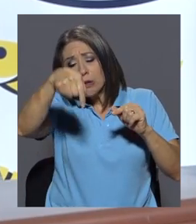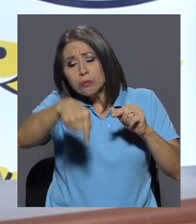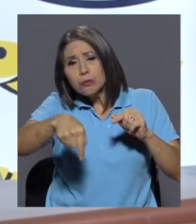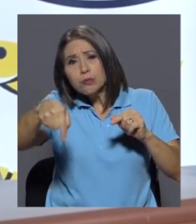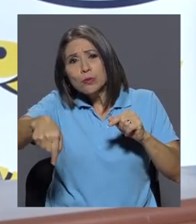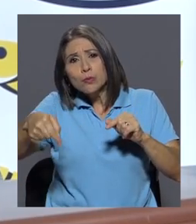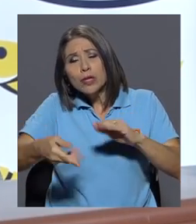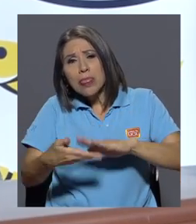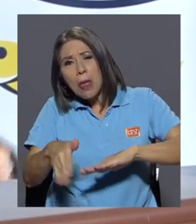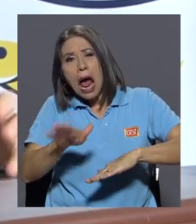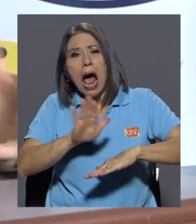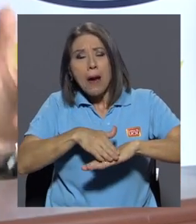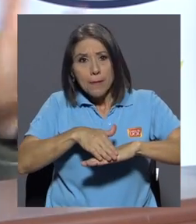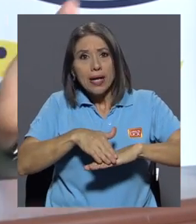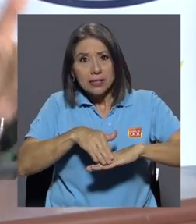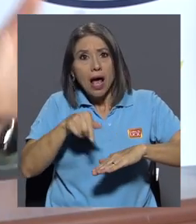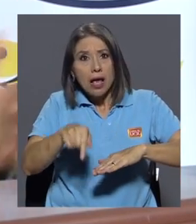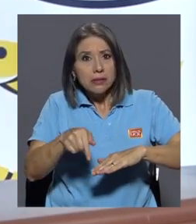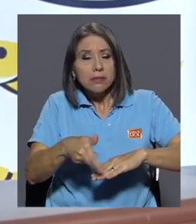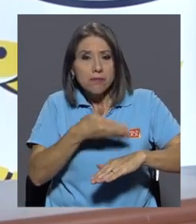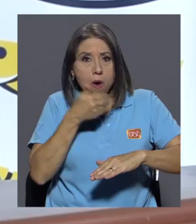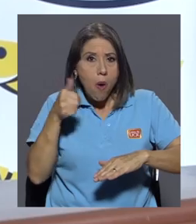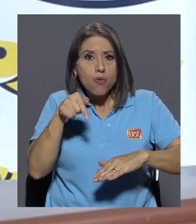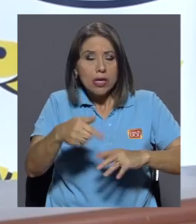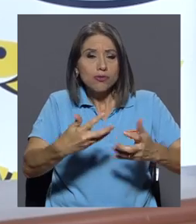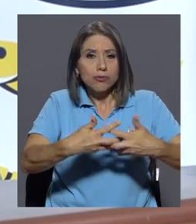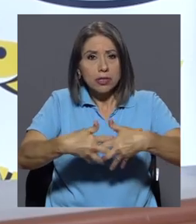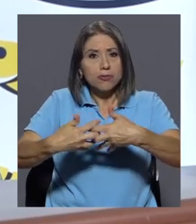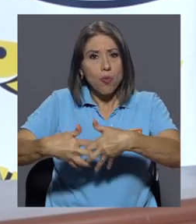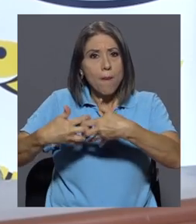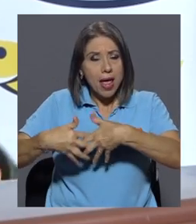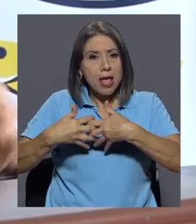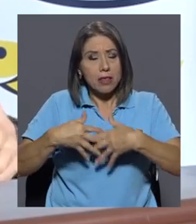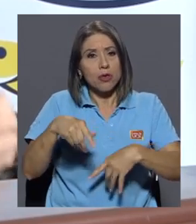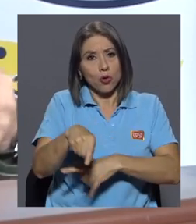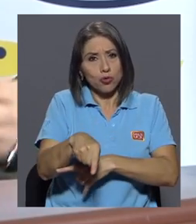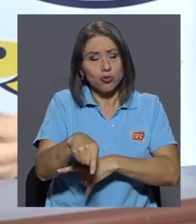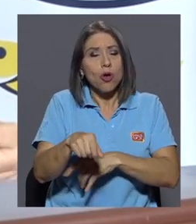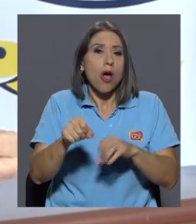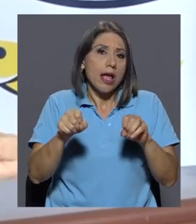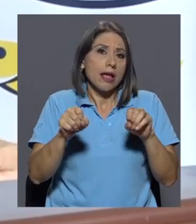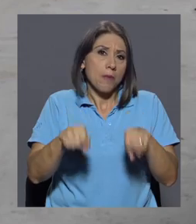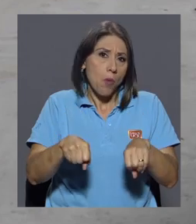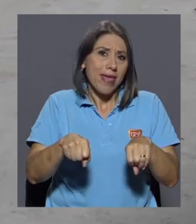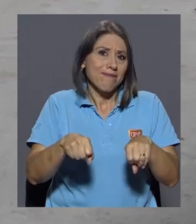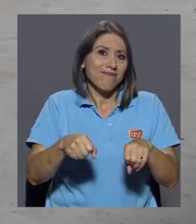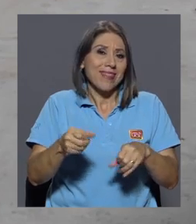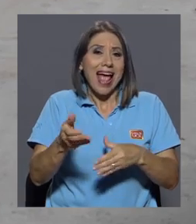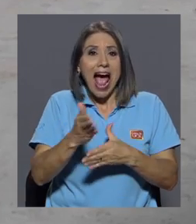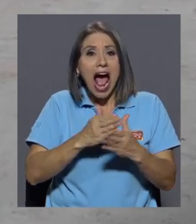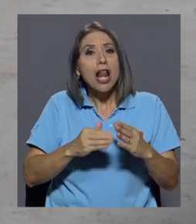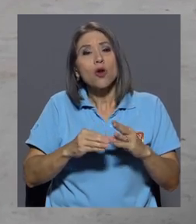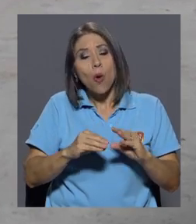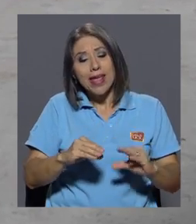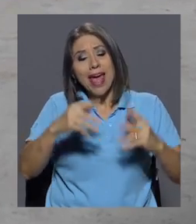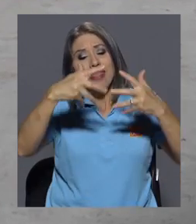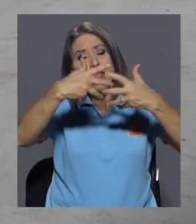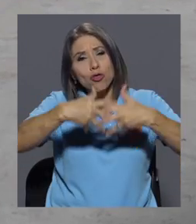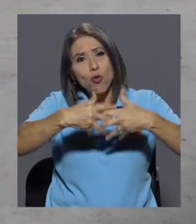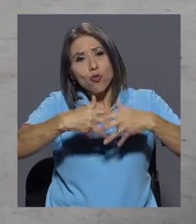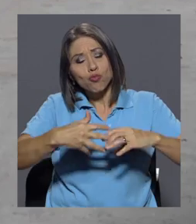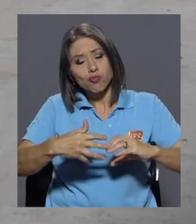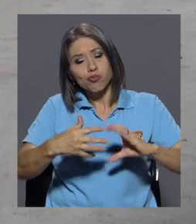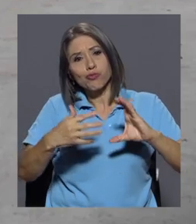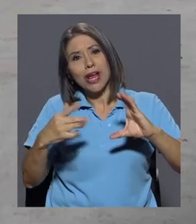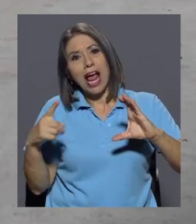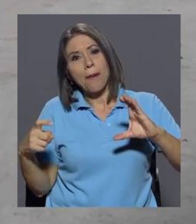quiere decir que son instrumentos donde se pone algo adentro para que el camarón entre.